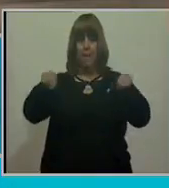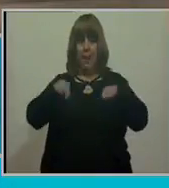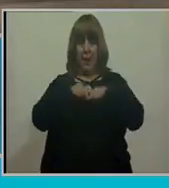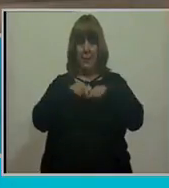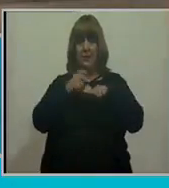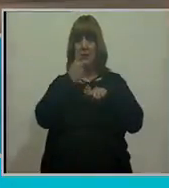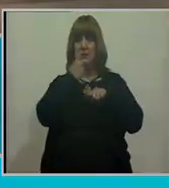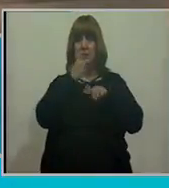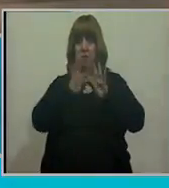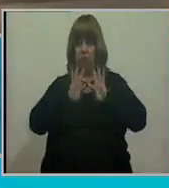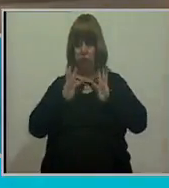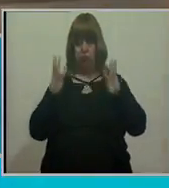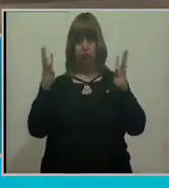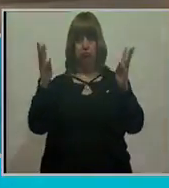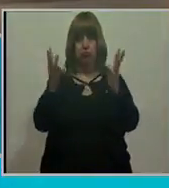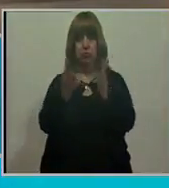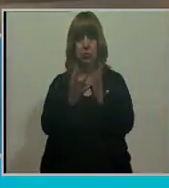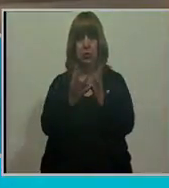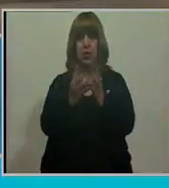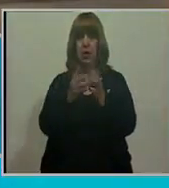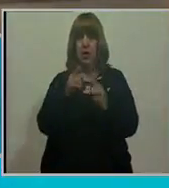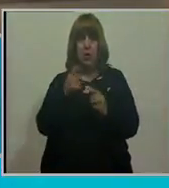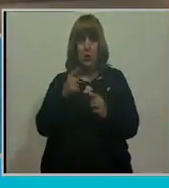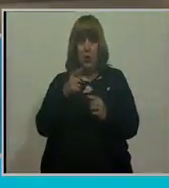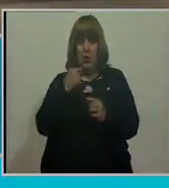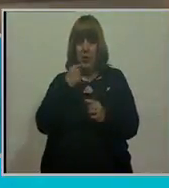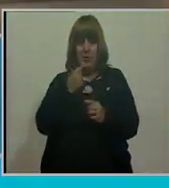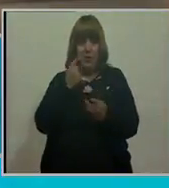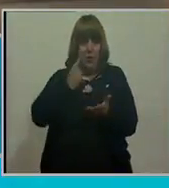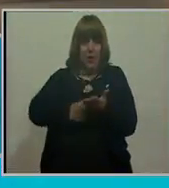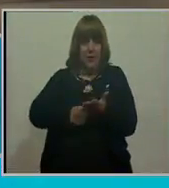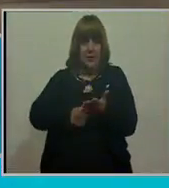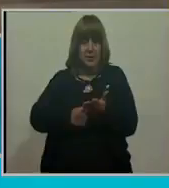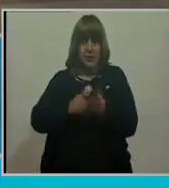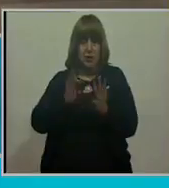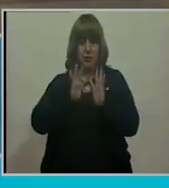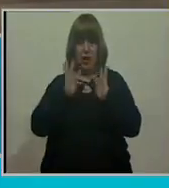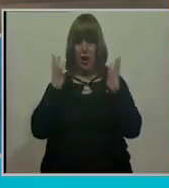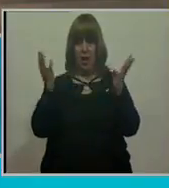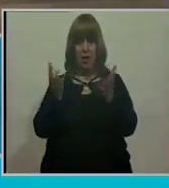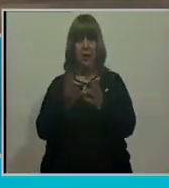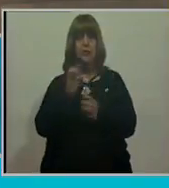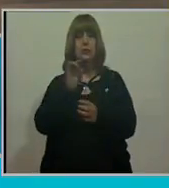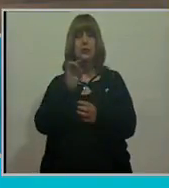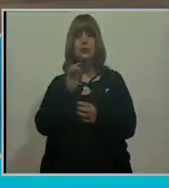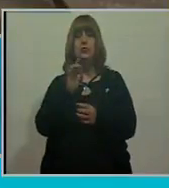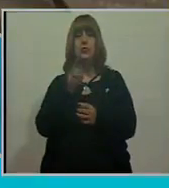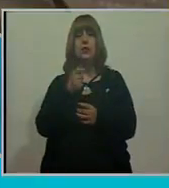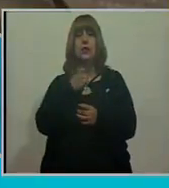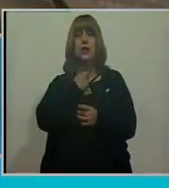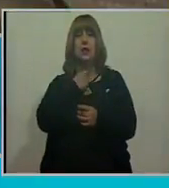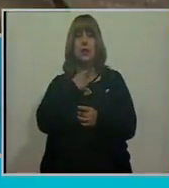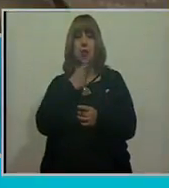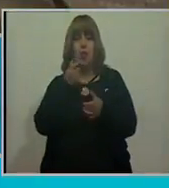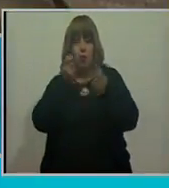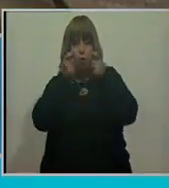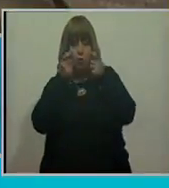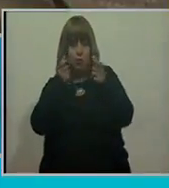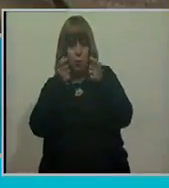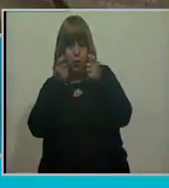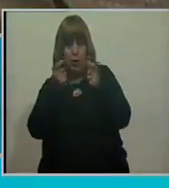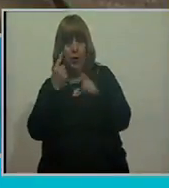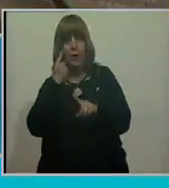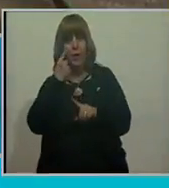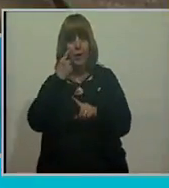perimetral, pero no hay una política de cierre. Lo que ocurre es que nosotros trabajamos puntualmente en un concepto de gobernanza puntualmente que lleva adelante el